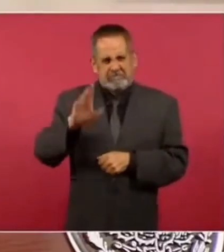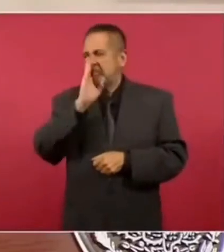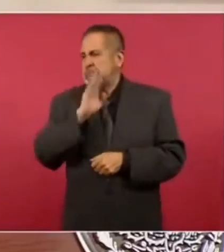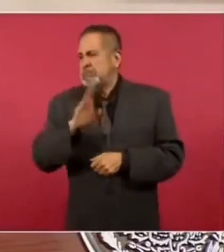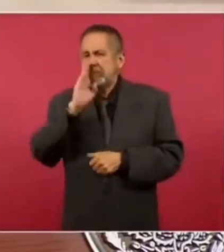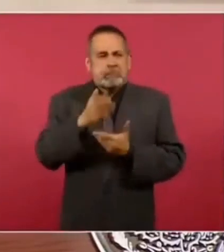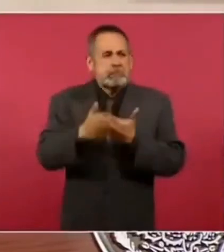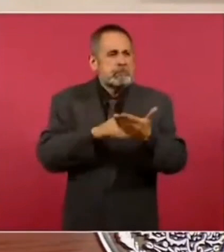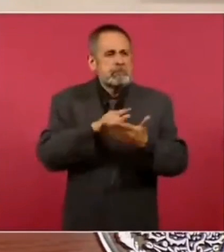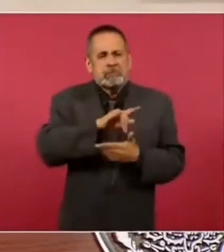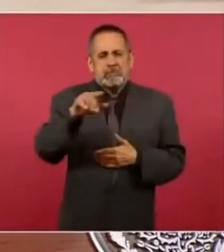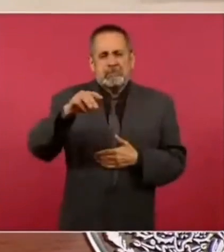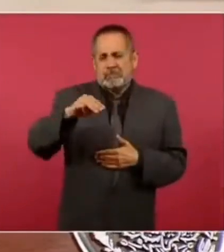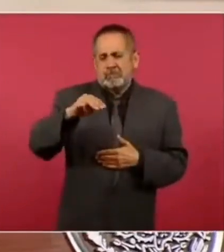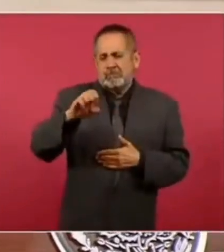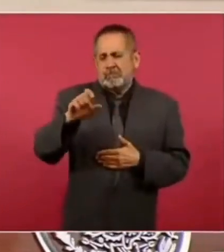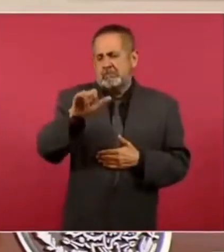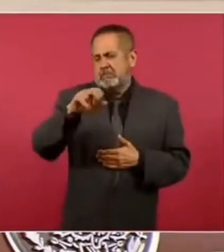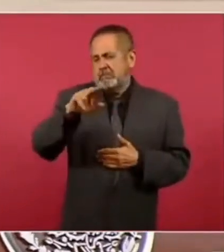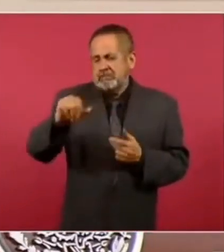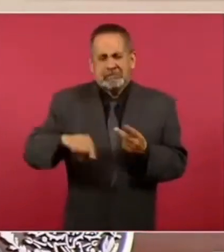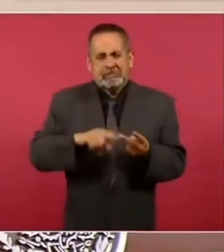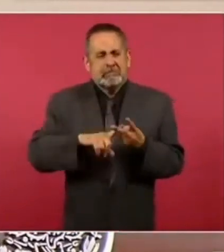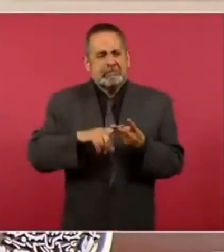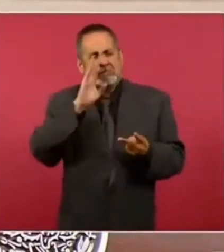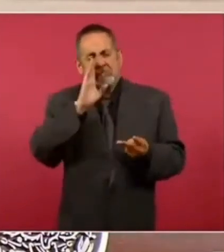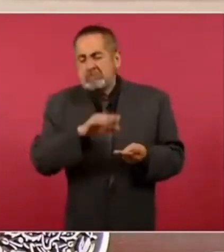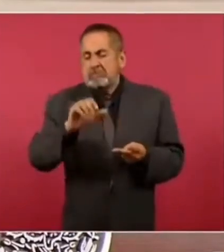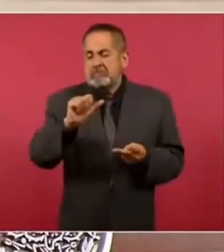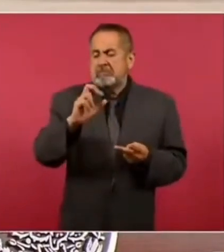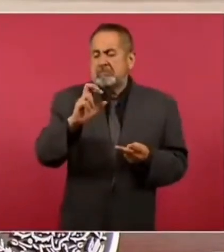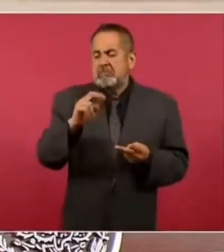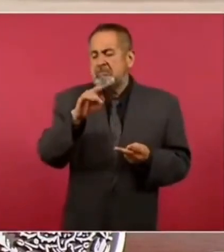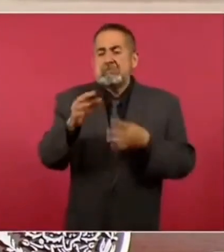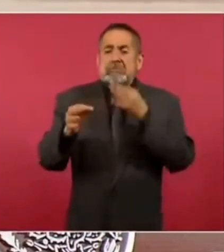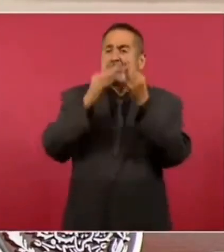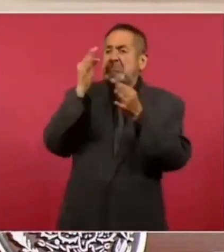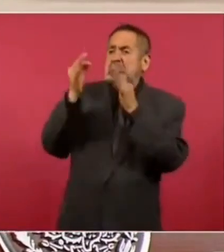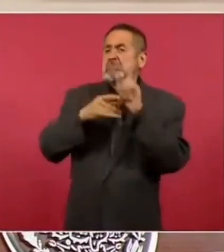el servicio de Mexicana, muy malo el servicio de Aeroméxico.